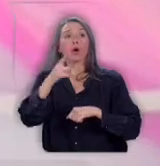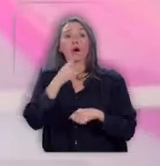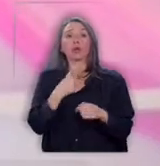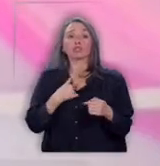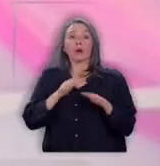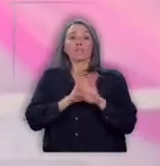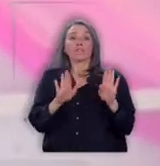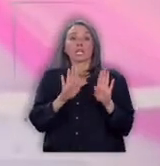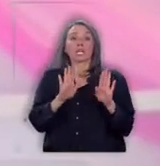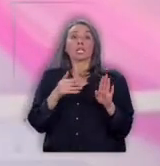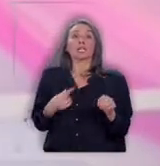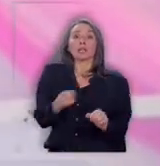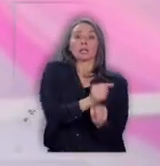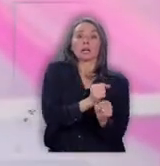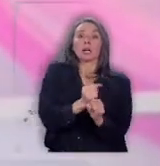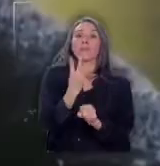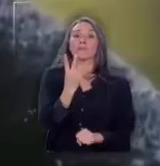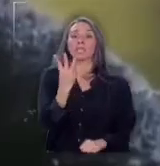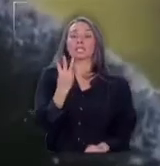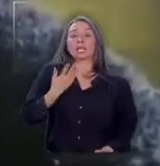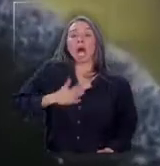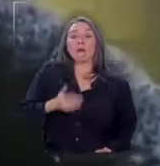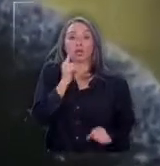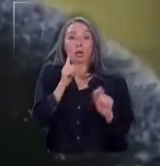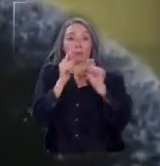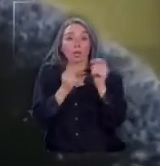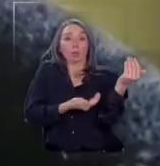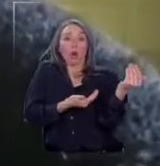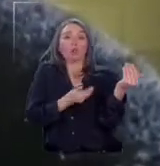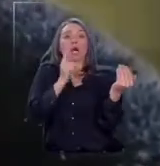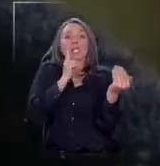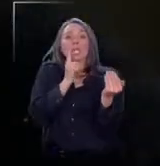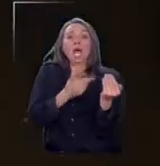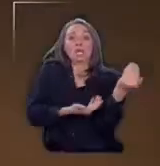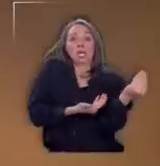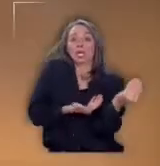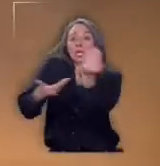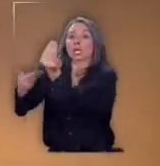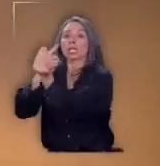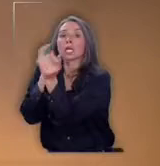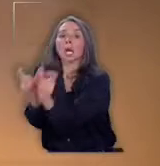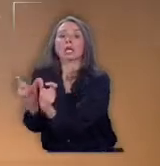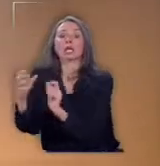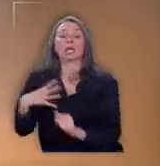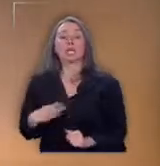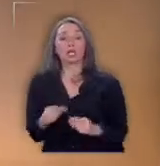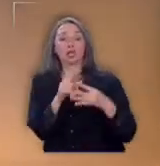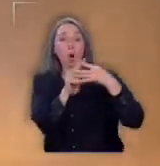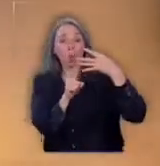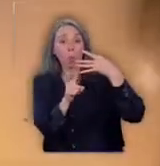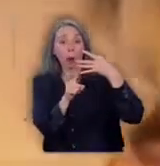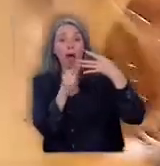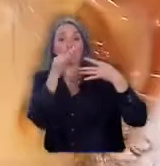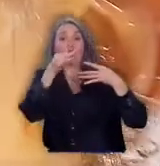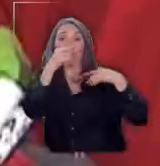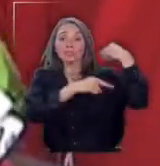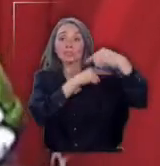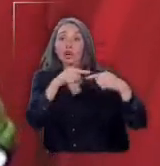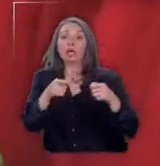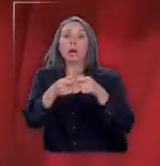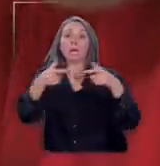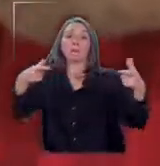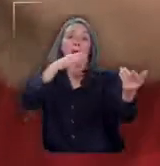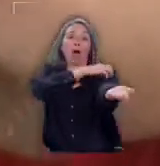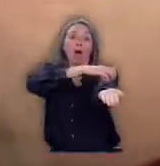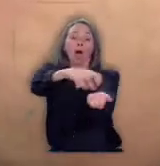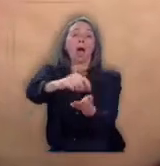bebé mi postnatal terminó el 23 de abril y no tengo con quién dejar a mi hijo cuatro casos que hoy se multiplican en todo el país